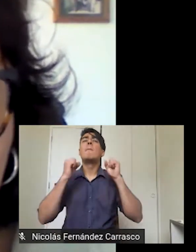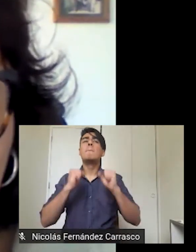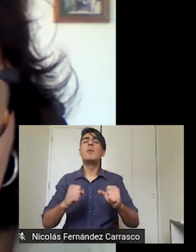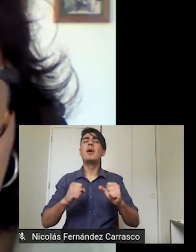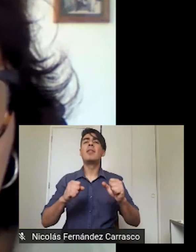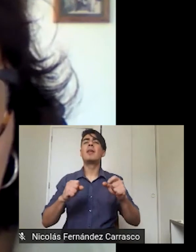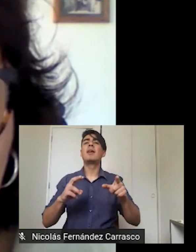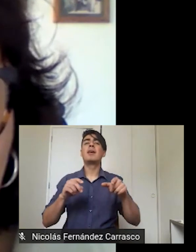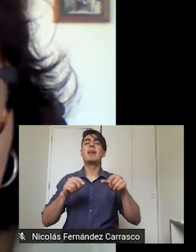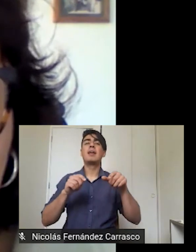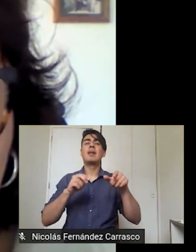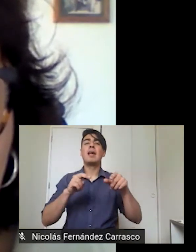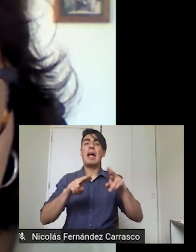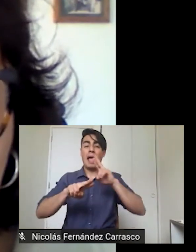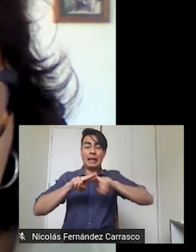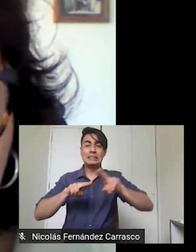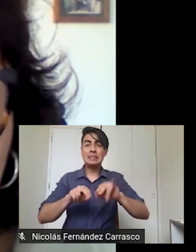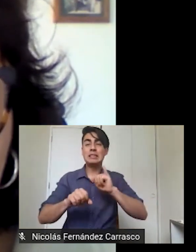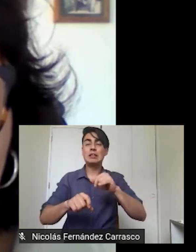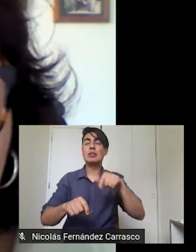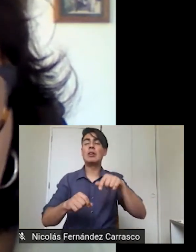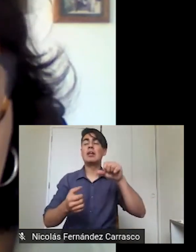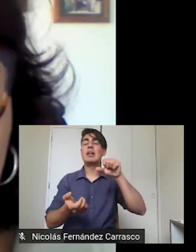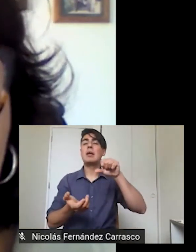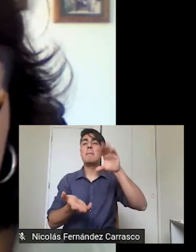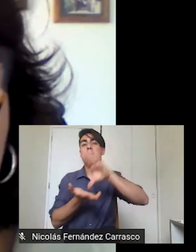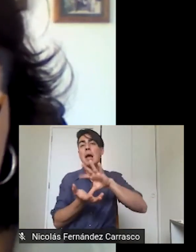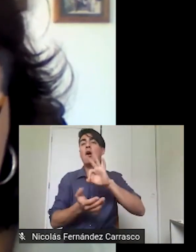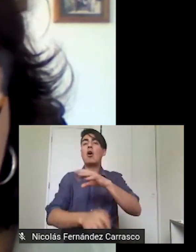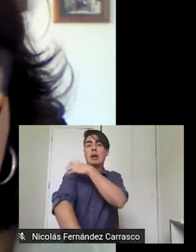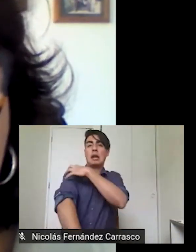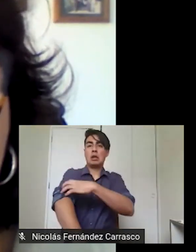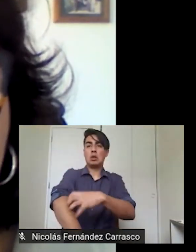primera? ¿Sí?